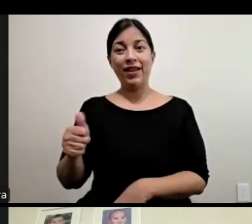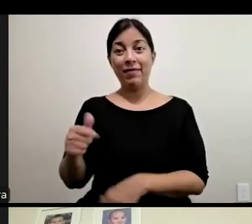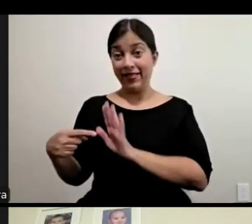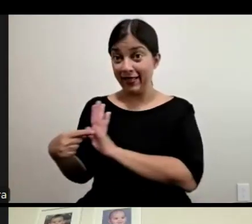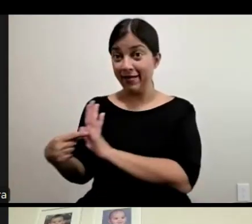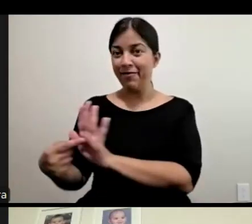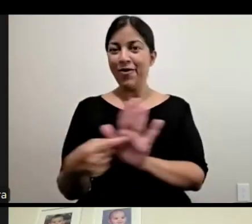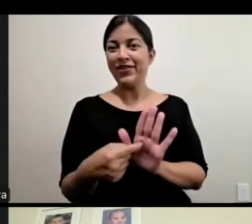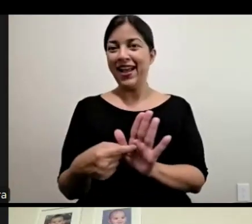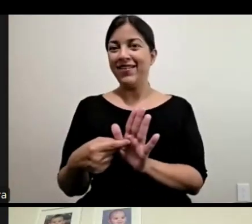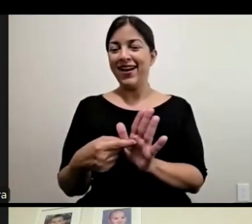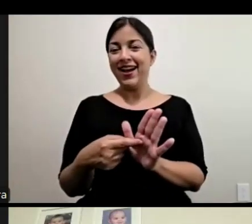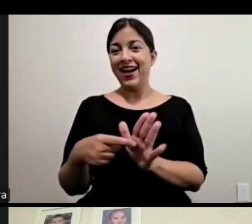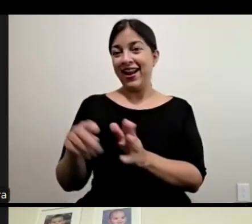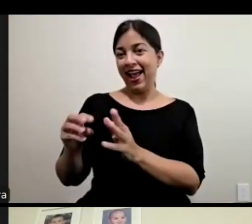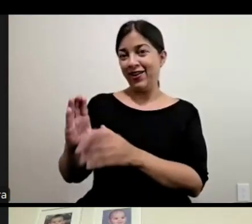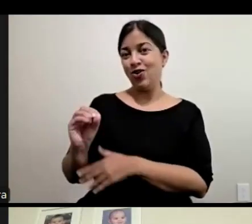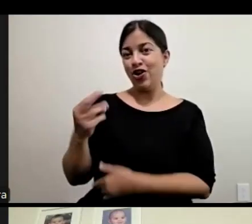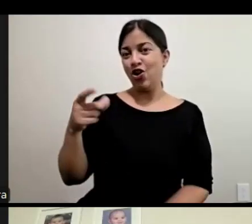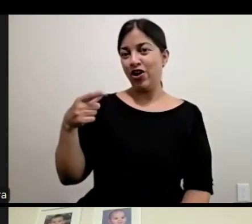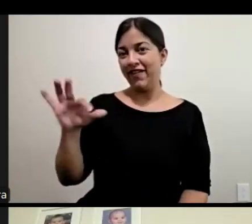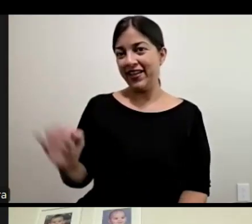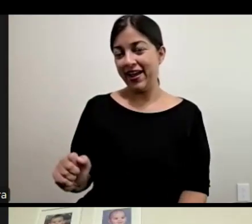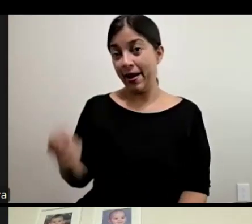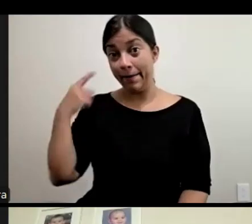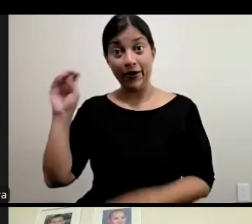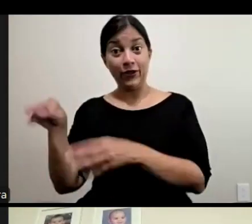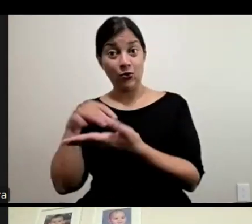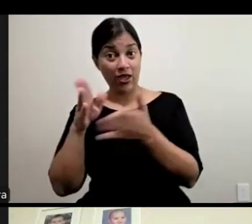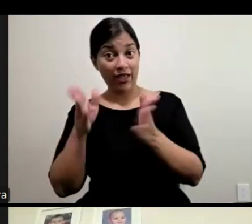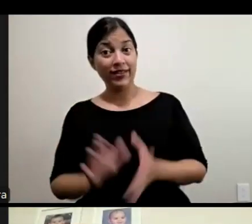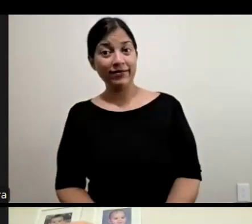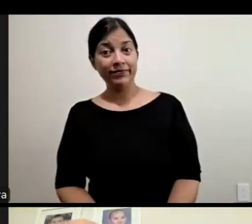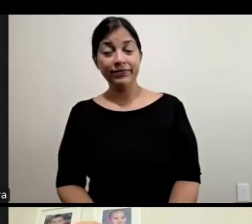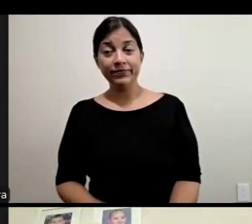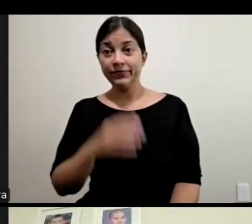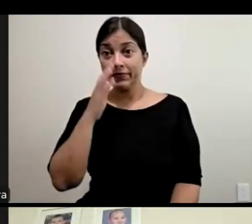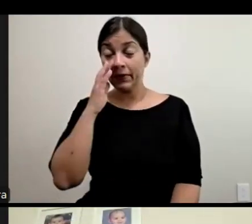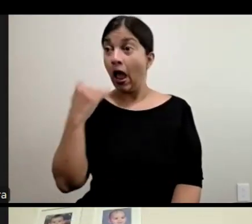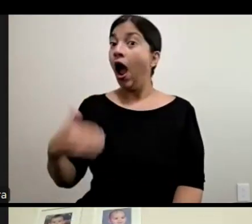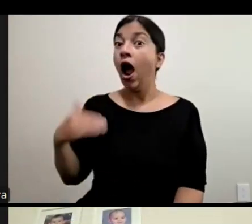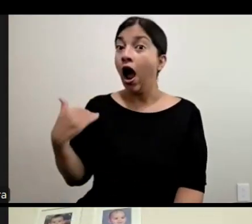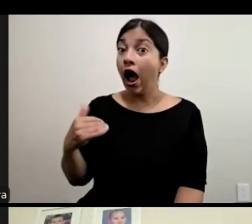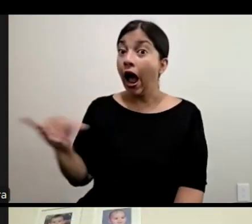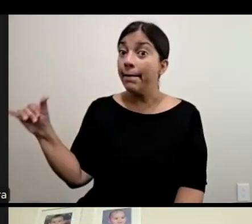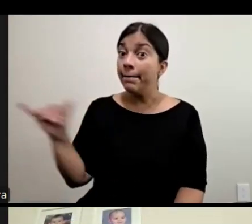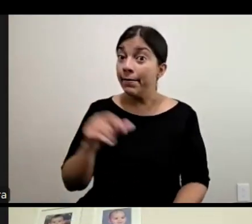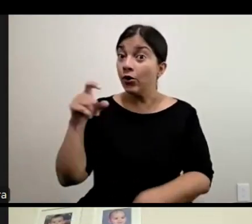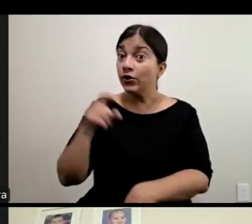la coreografía a los estudiantes. ¡Qué a rayo a la vez! Wow. Al mismo tiempo.